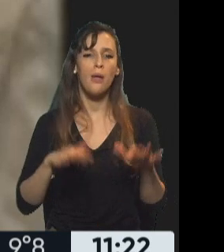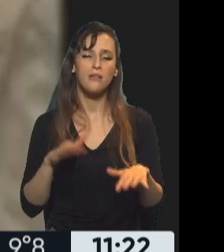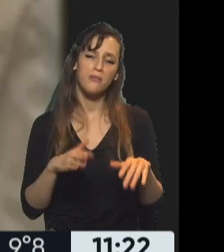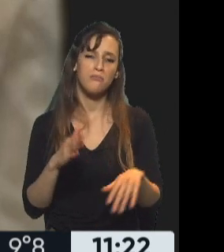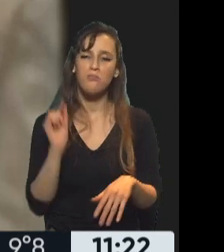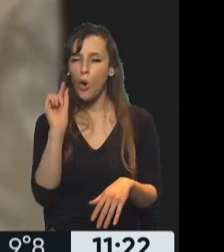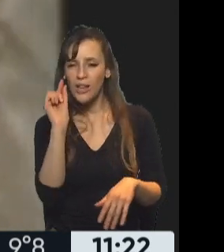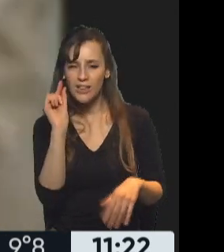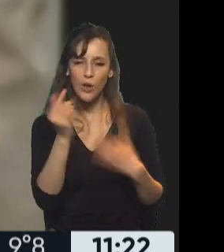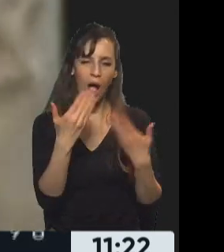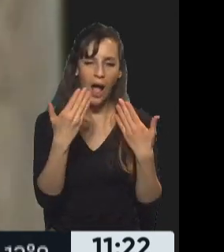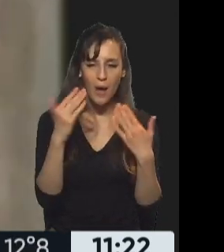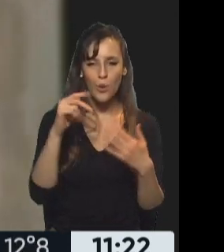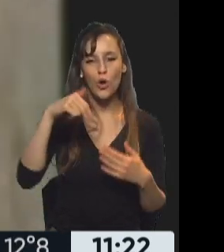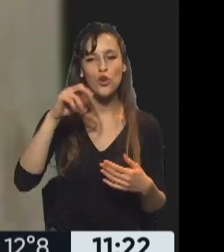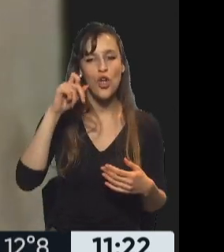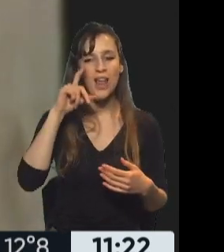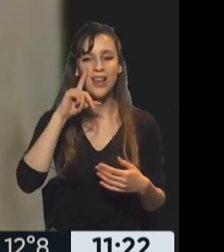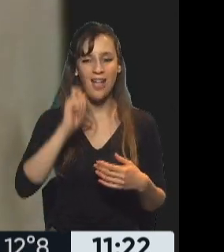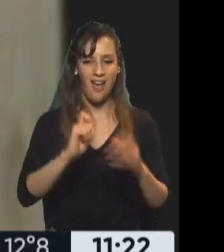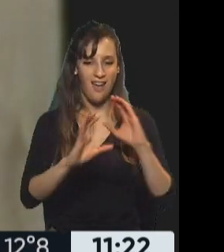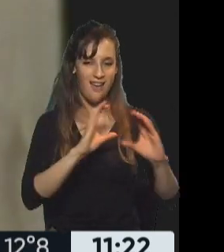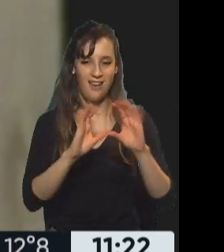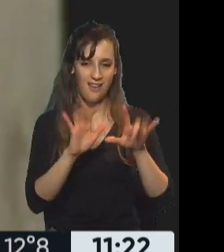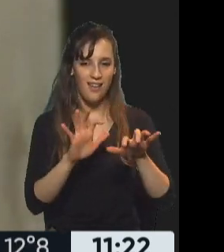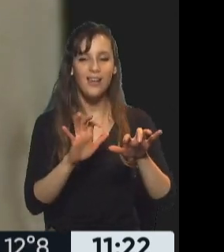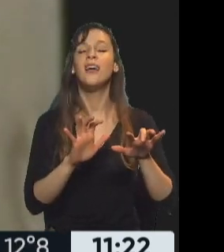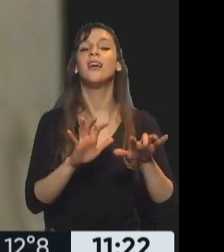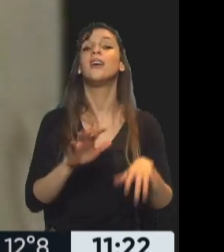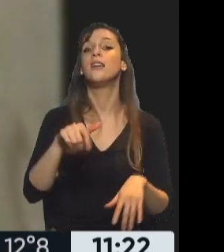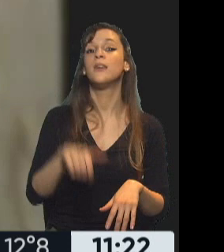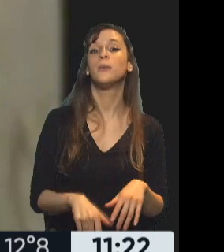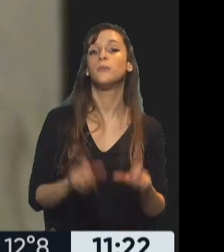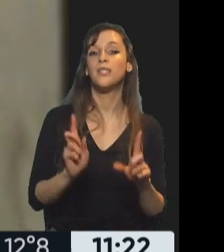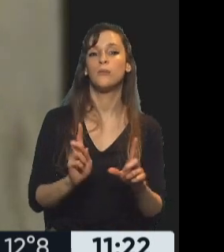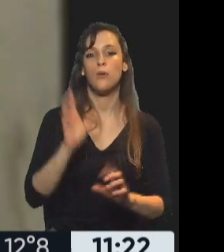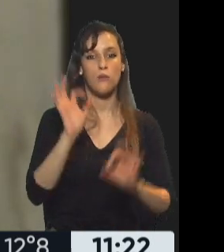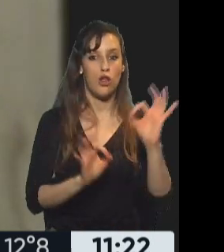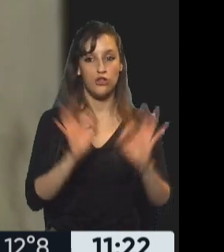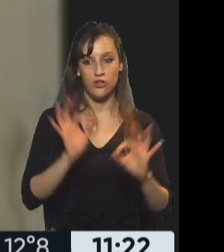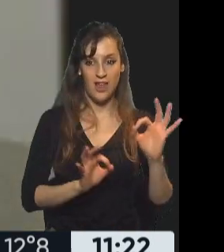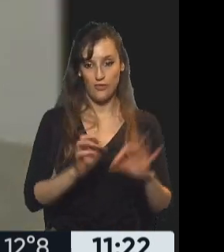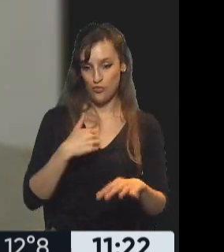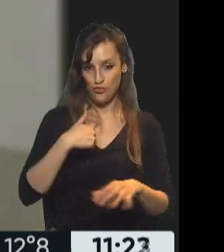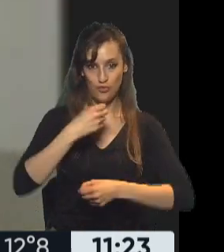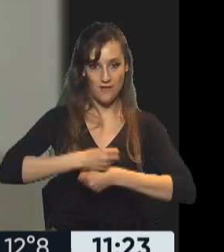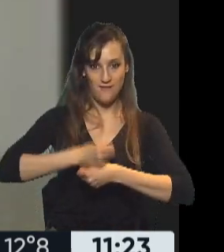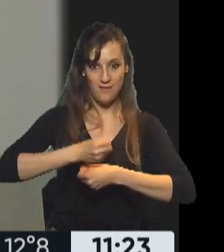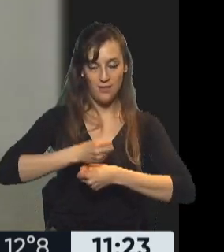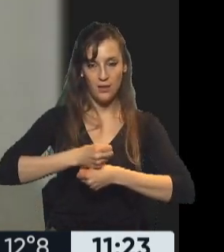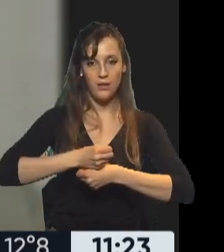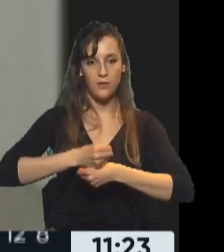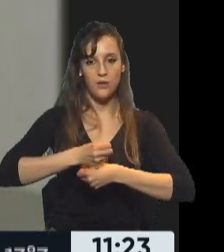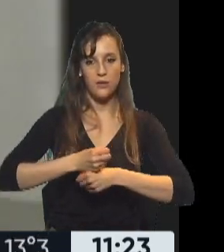cuando. Sí, yo hablé. Sí. Es más, en este proyecto que yo te contaba de 8 formas, sí. Ella mandó desde